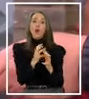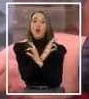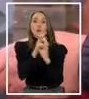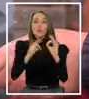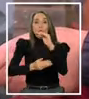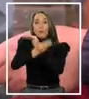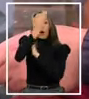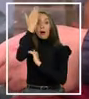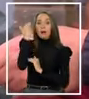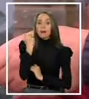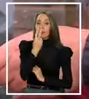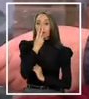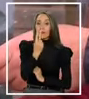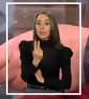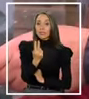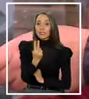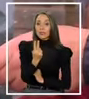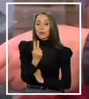visto.